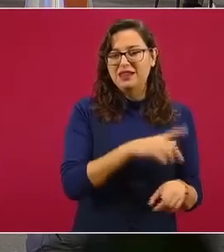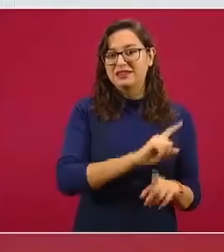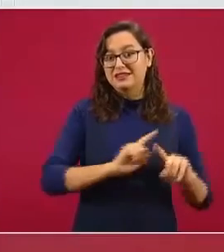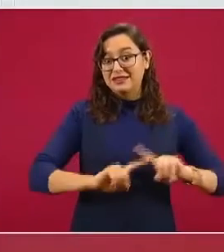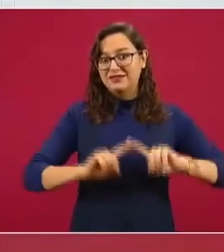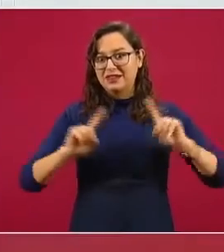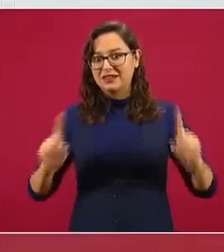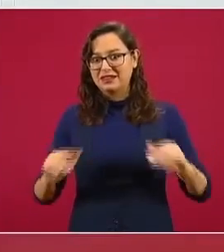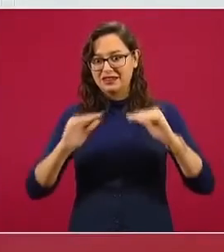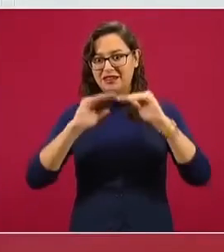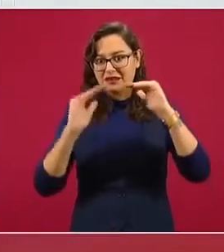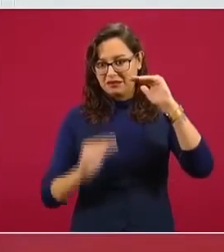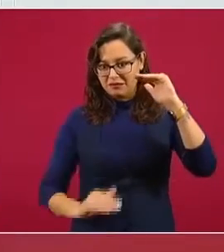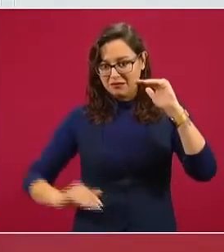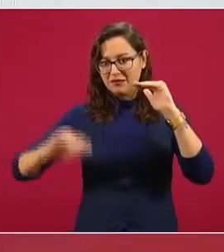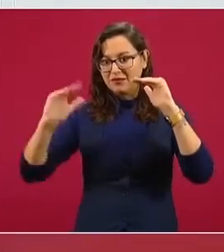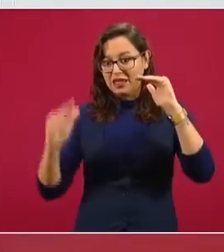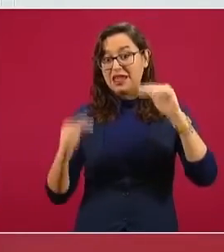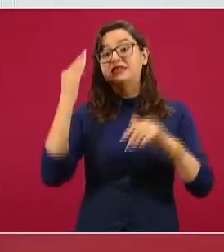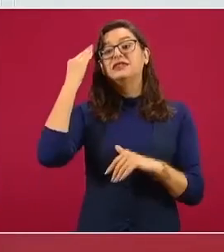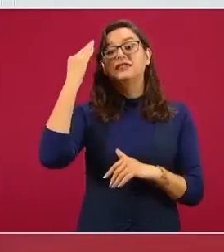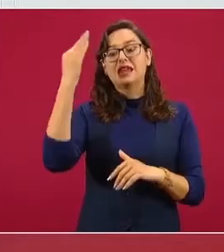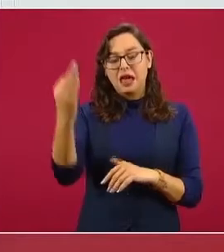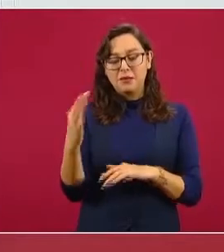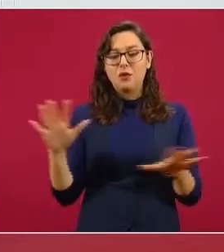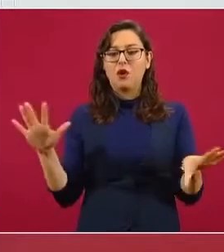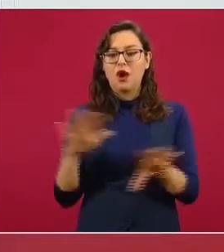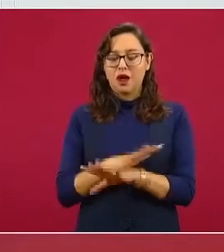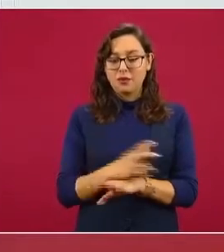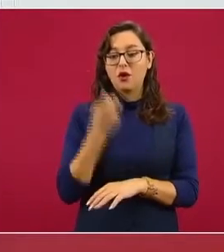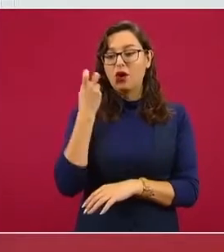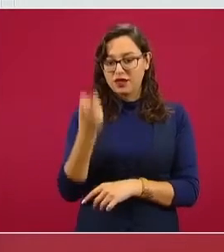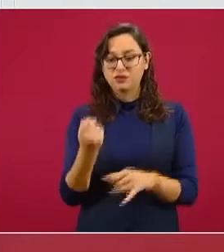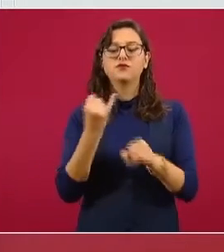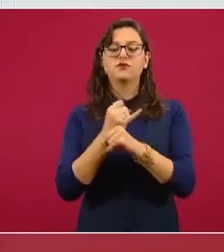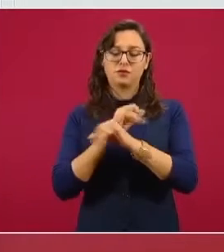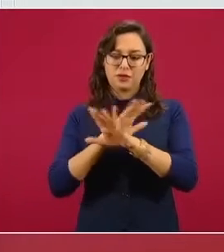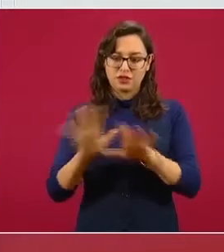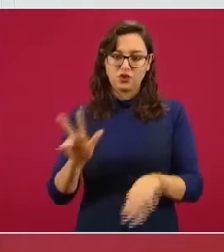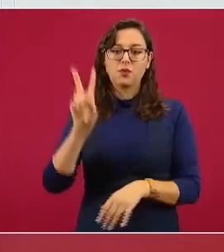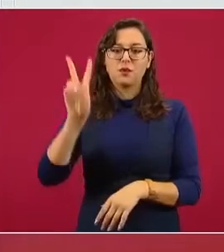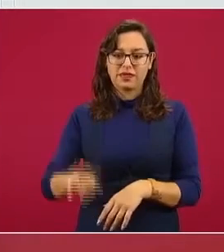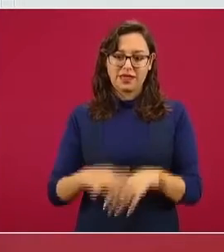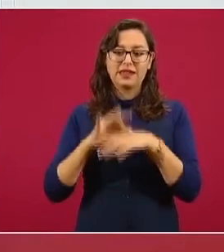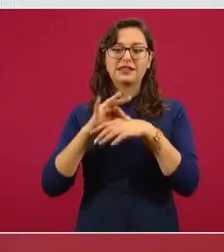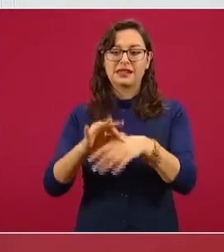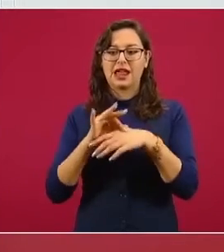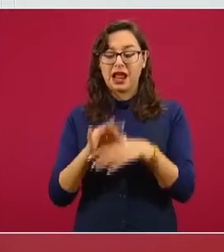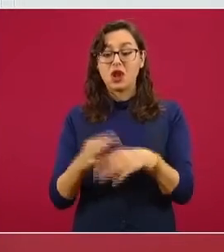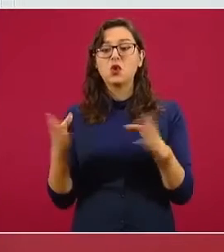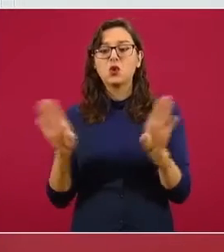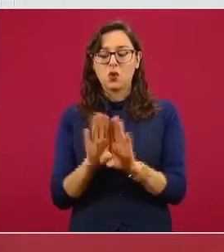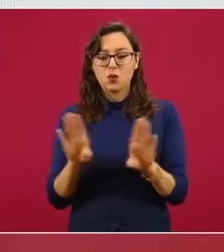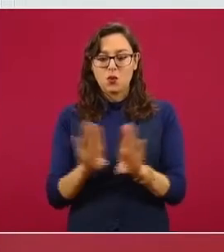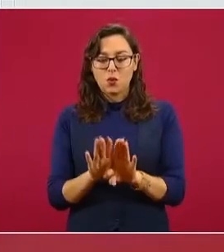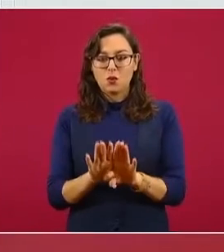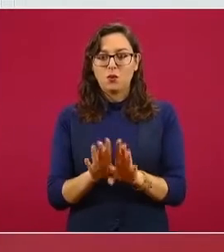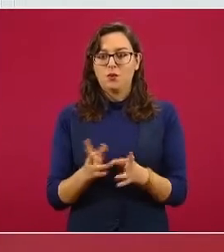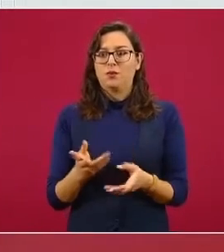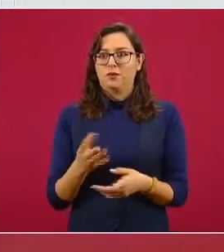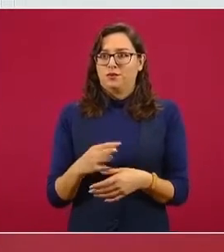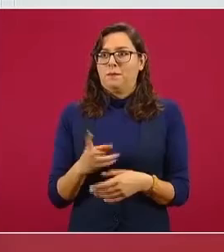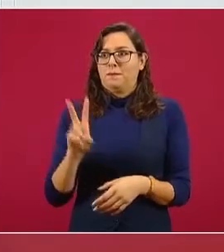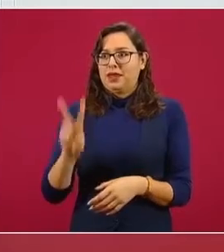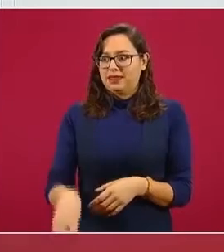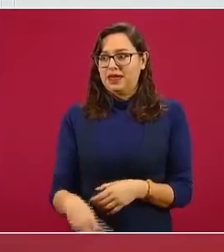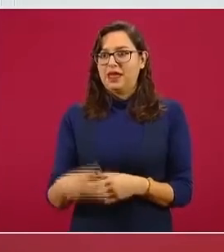epidemia con respecto al tiempo, porque esa información es la que puede darnos una idea de qué tan riesgoso es